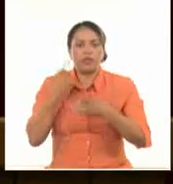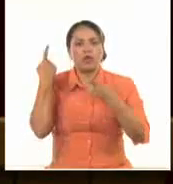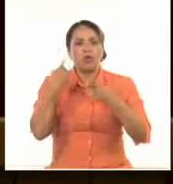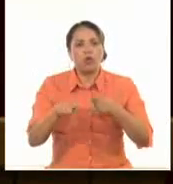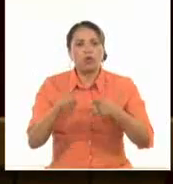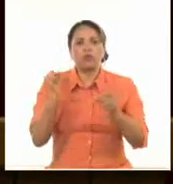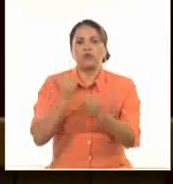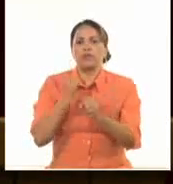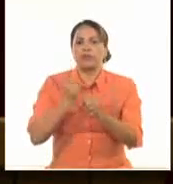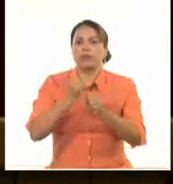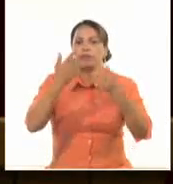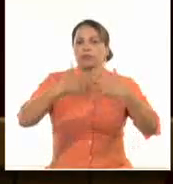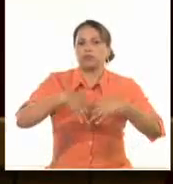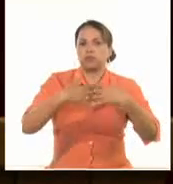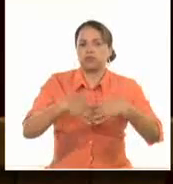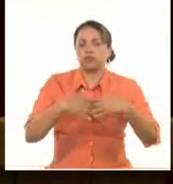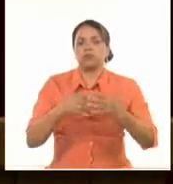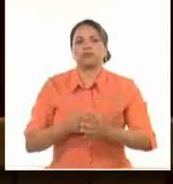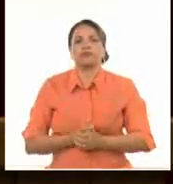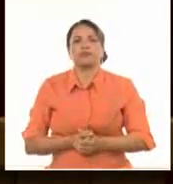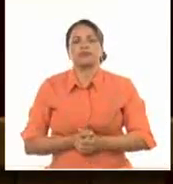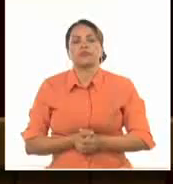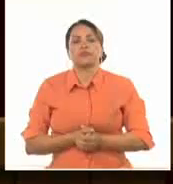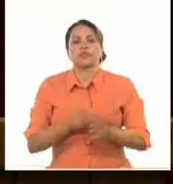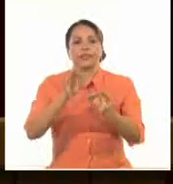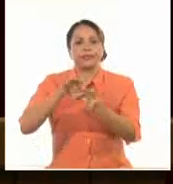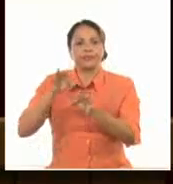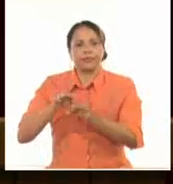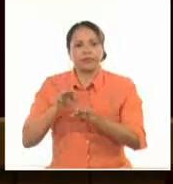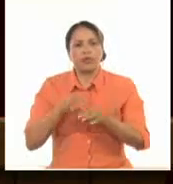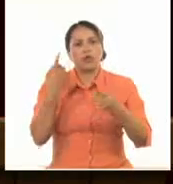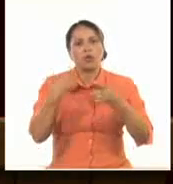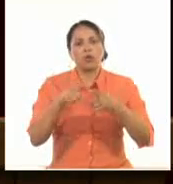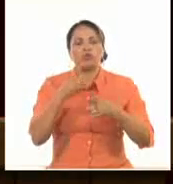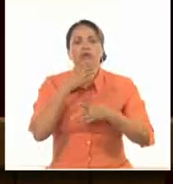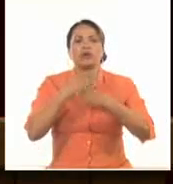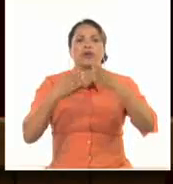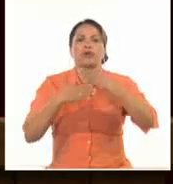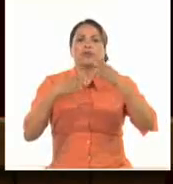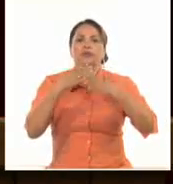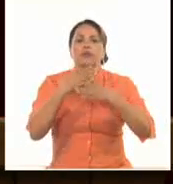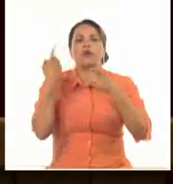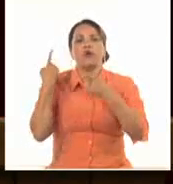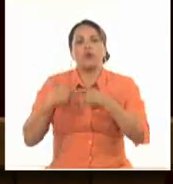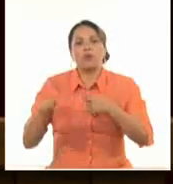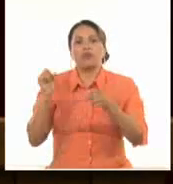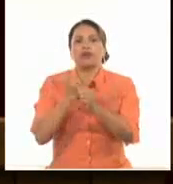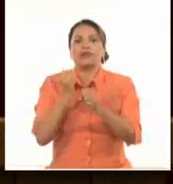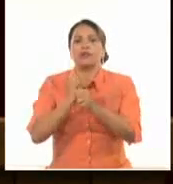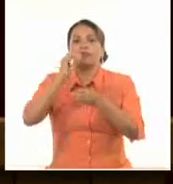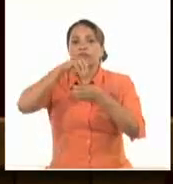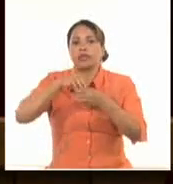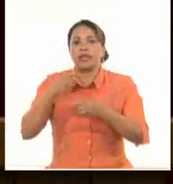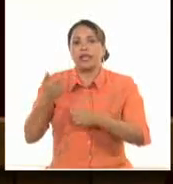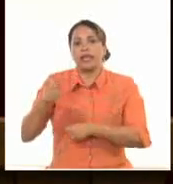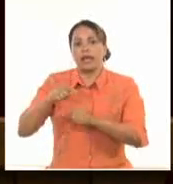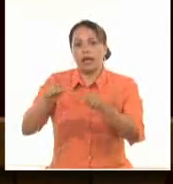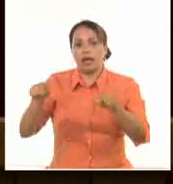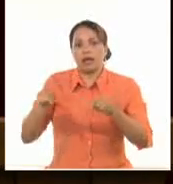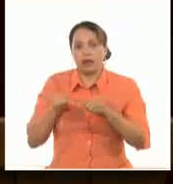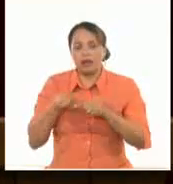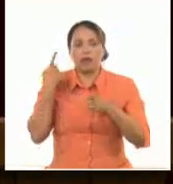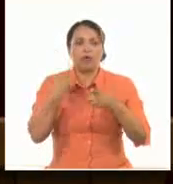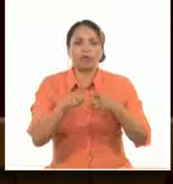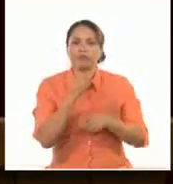la tierra, los que construyen, los que enaltecen la labor pedagógica en las aulas, los que atienden a la población